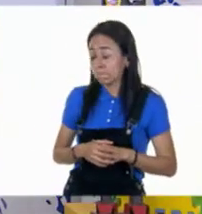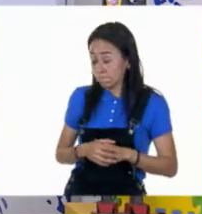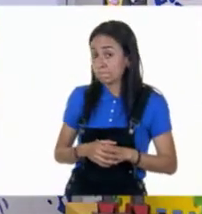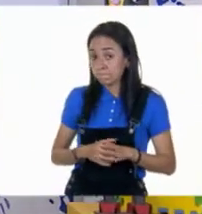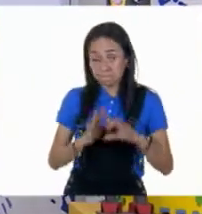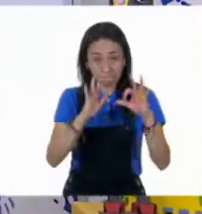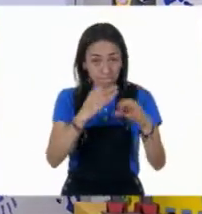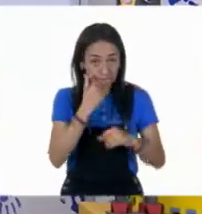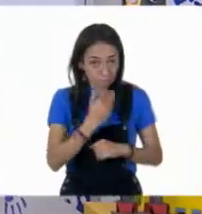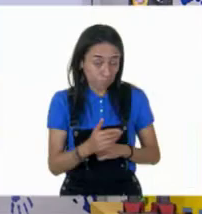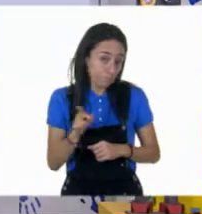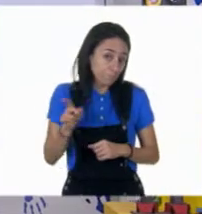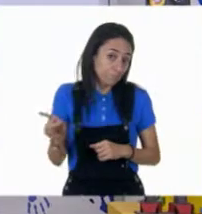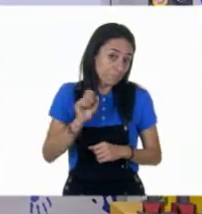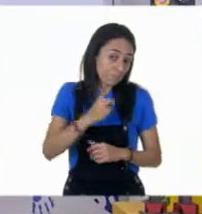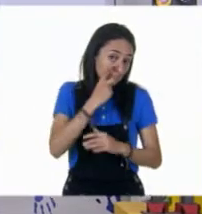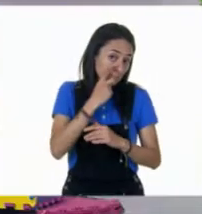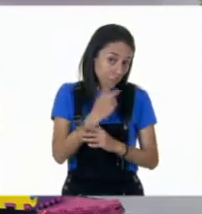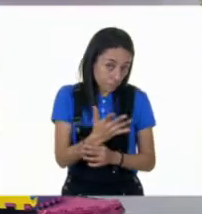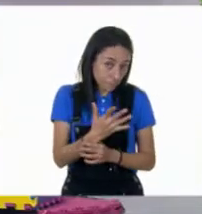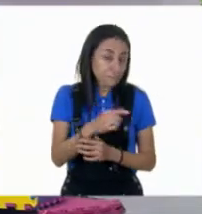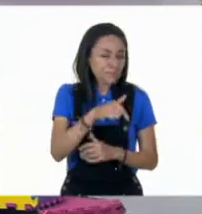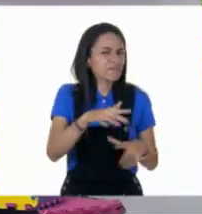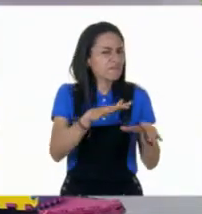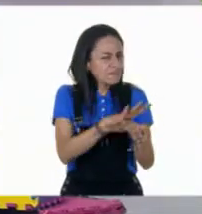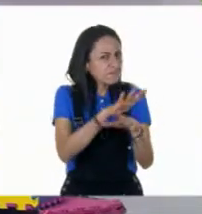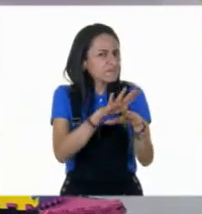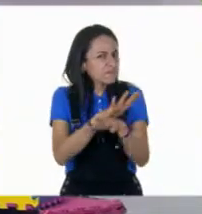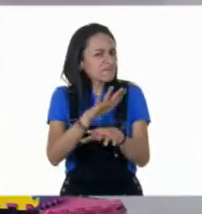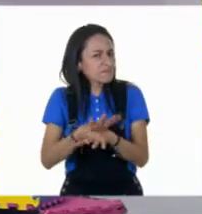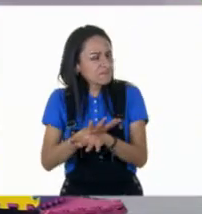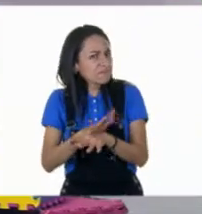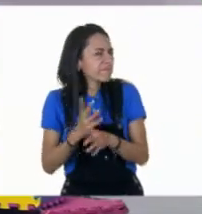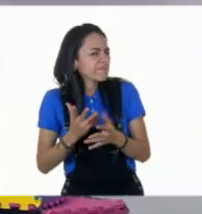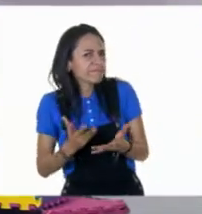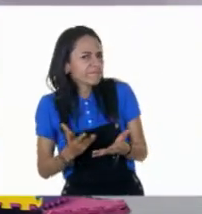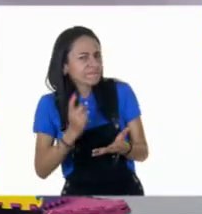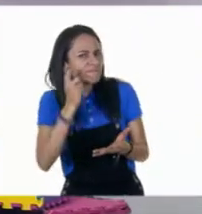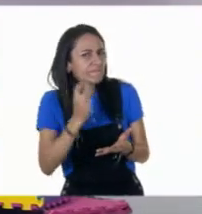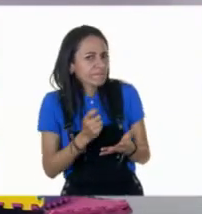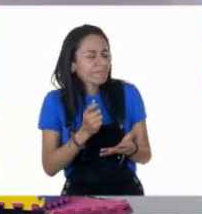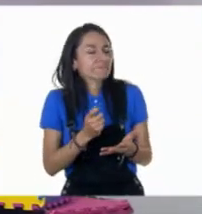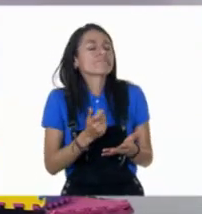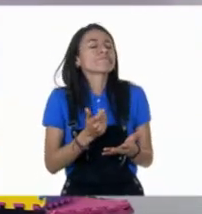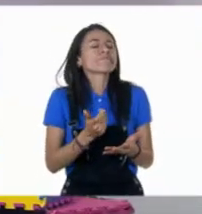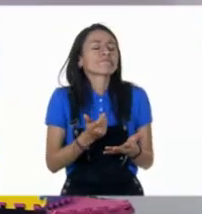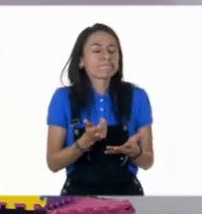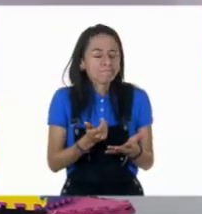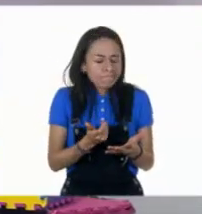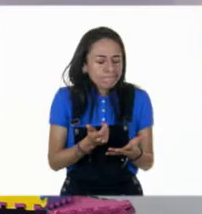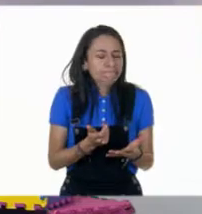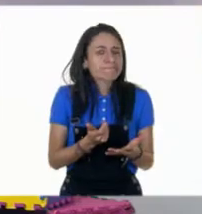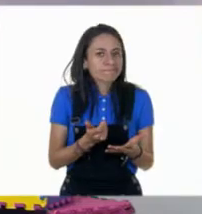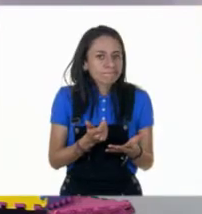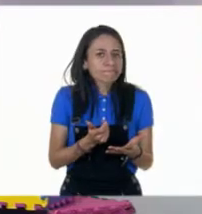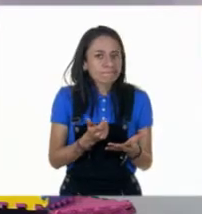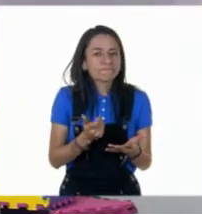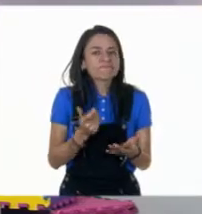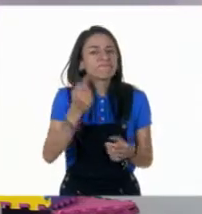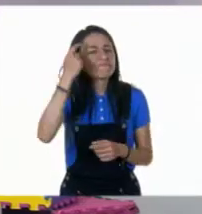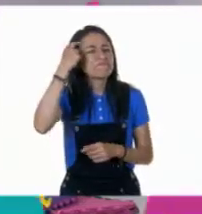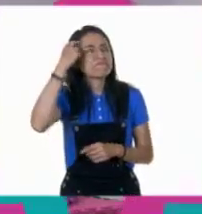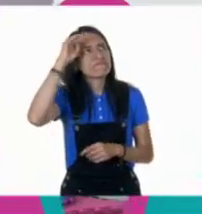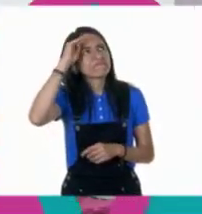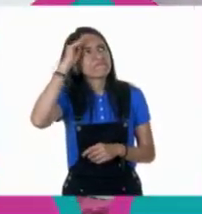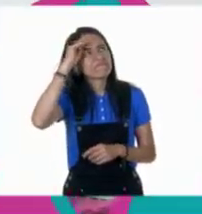Ahora, ella nos dijo que esos cambios ocurrían y podemos a lo mejor ir pensando, ir viendo con lo que estábamos viendo, que esos cambios son